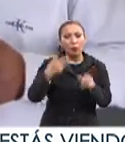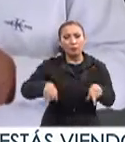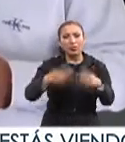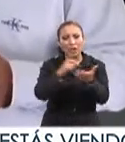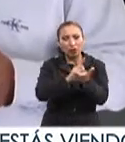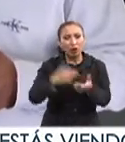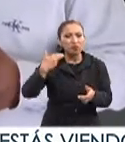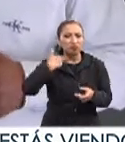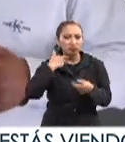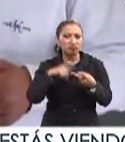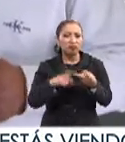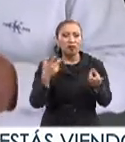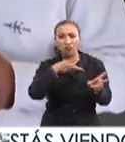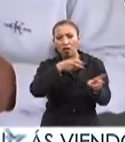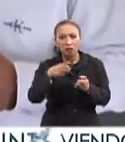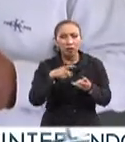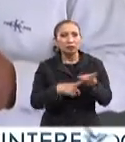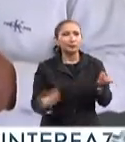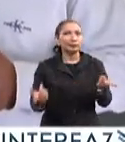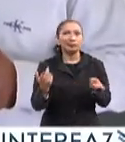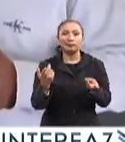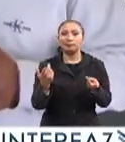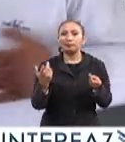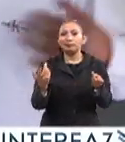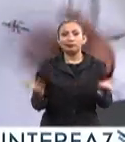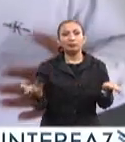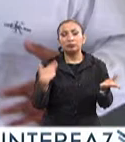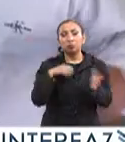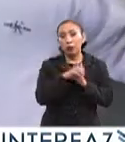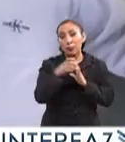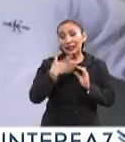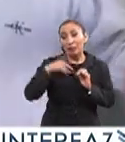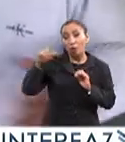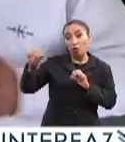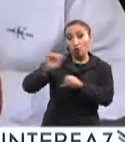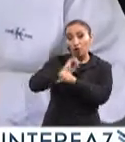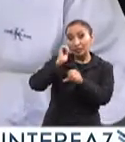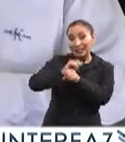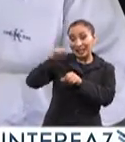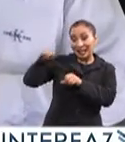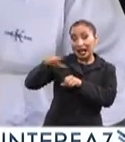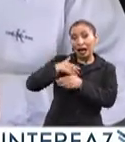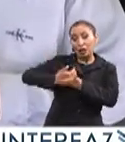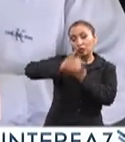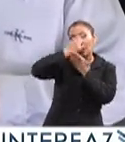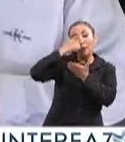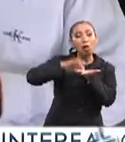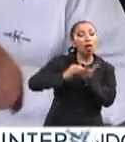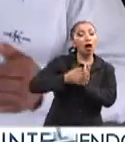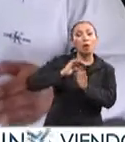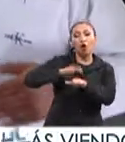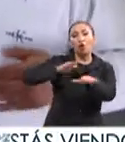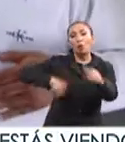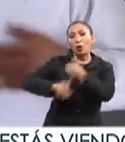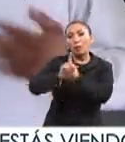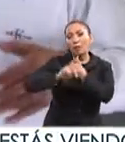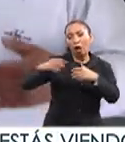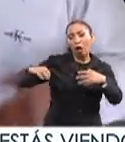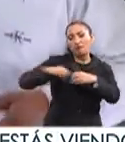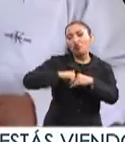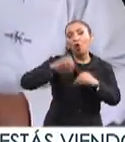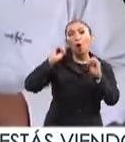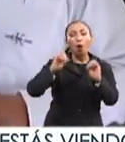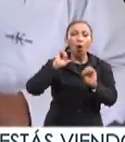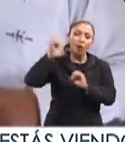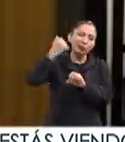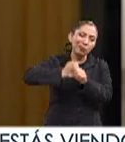narcomenudeo, homicidios, robos. Por ejemplo, tenemos un automóvil que nos sirve para simular hechos de tránsito o para hacer otro tipo